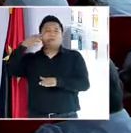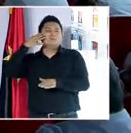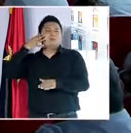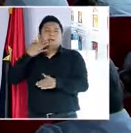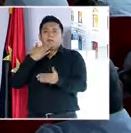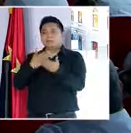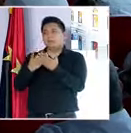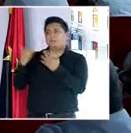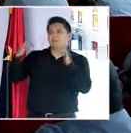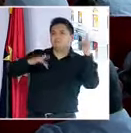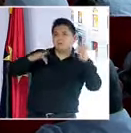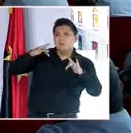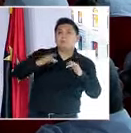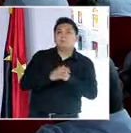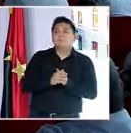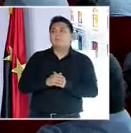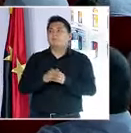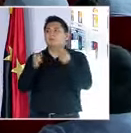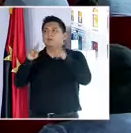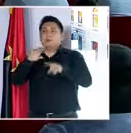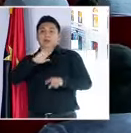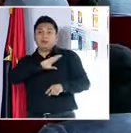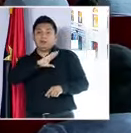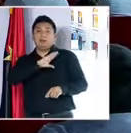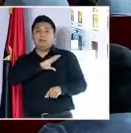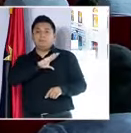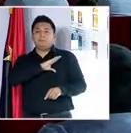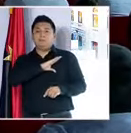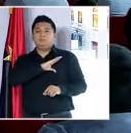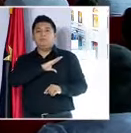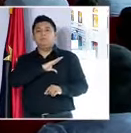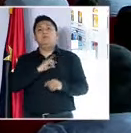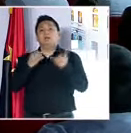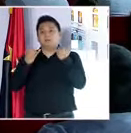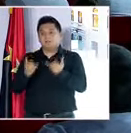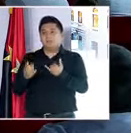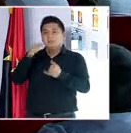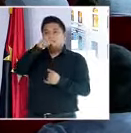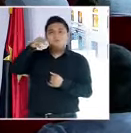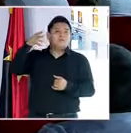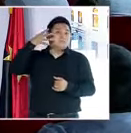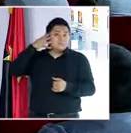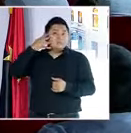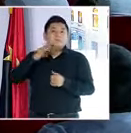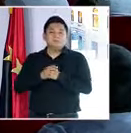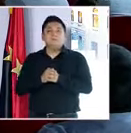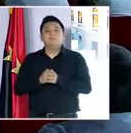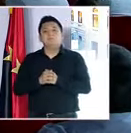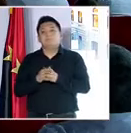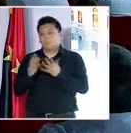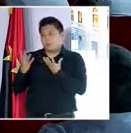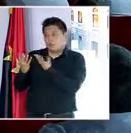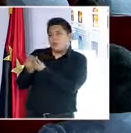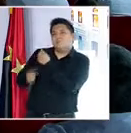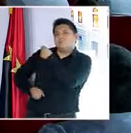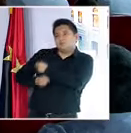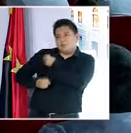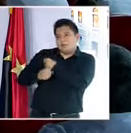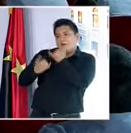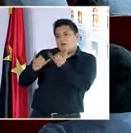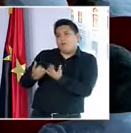acompañamiento. A los señores alcaldes del departamento, a mi equipo de gobierno, el